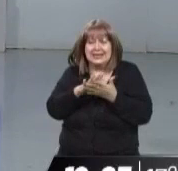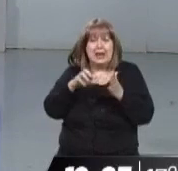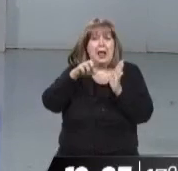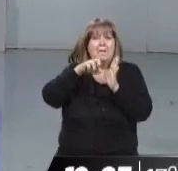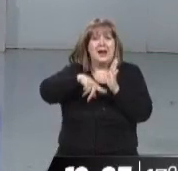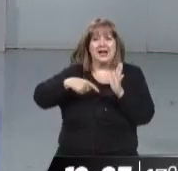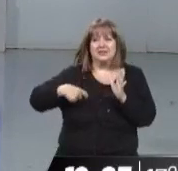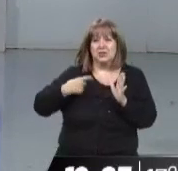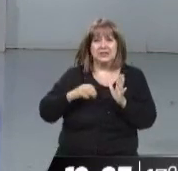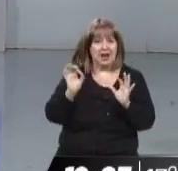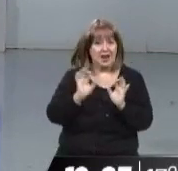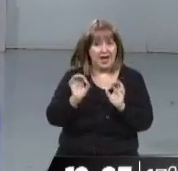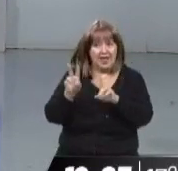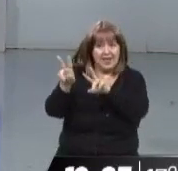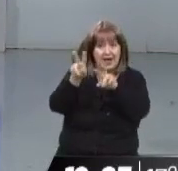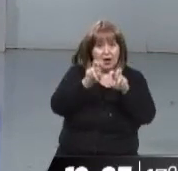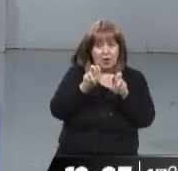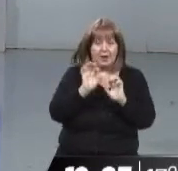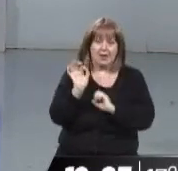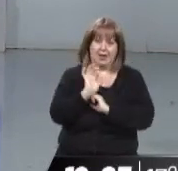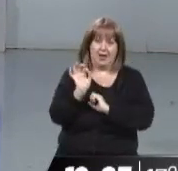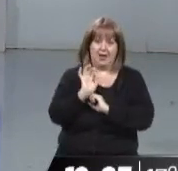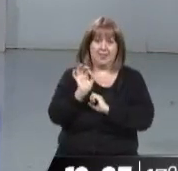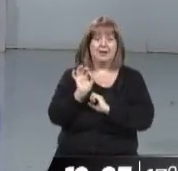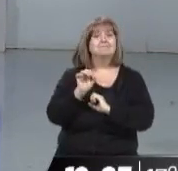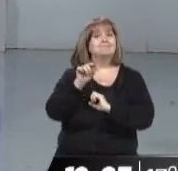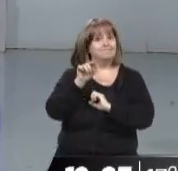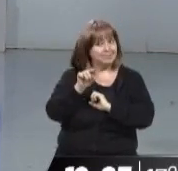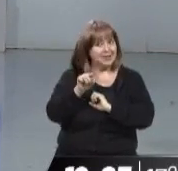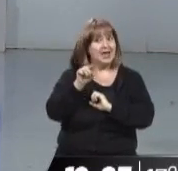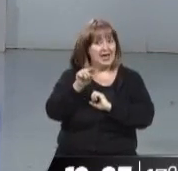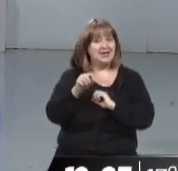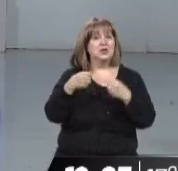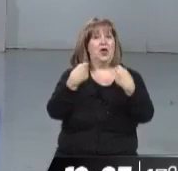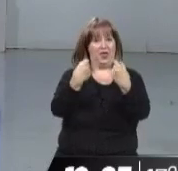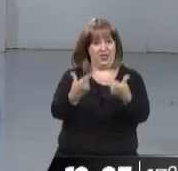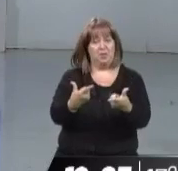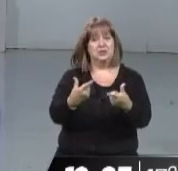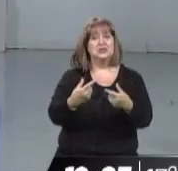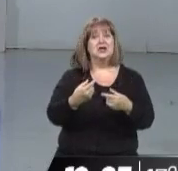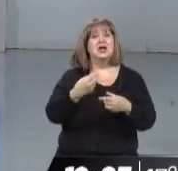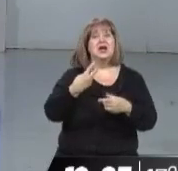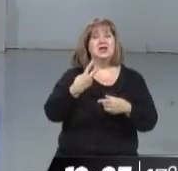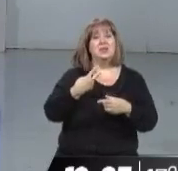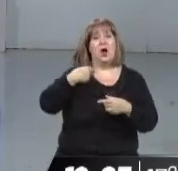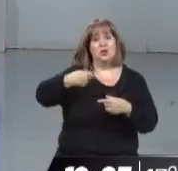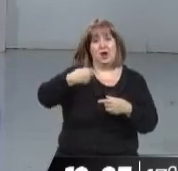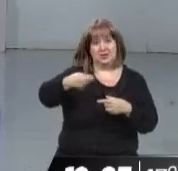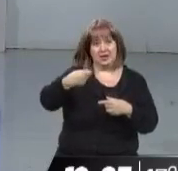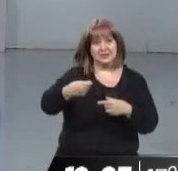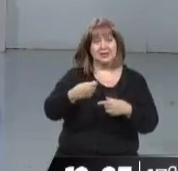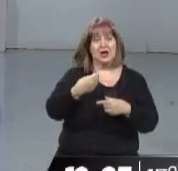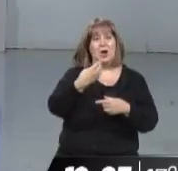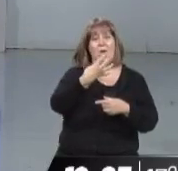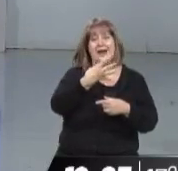una ayuda directa a través del ANSES, que debe instrumentarse todavía, sino que paralelamente, y esto es lo que no ha sido anunciado todavía, sí, podrían llegar algunos refuerzos